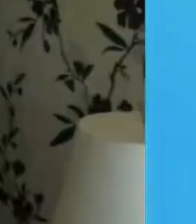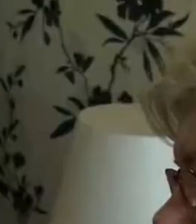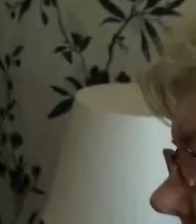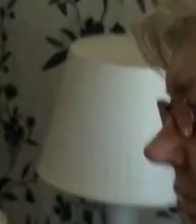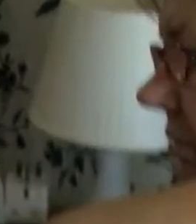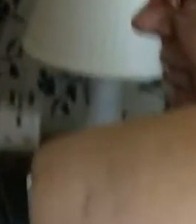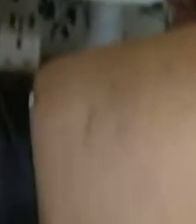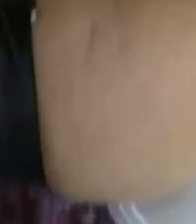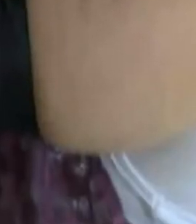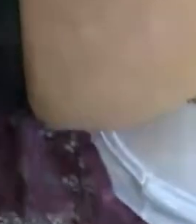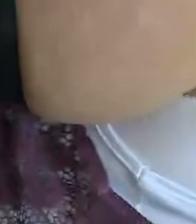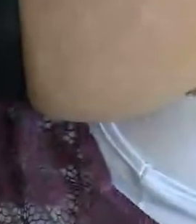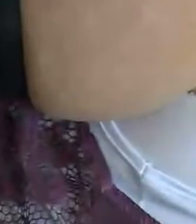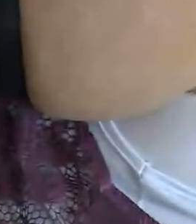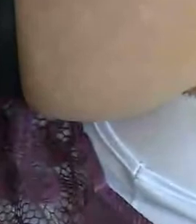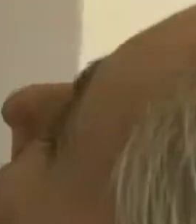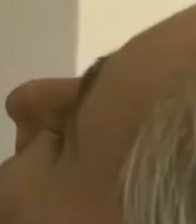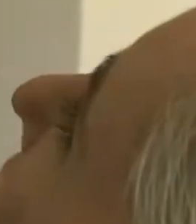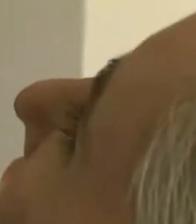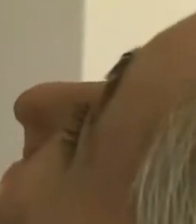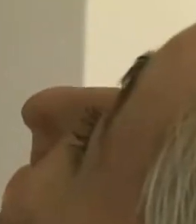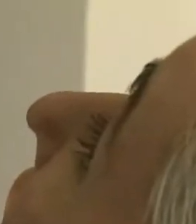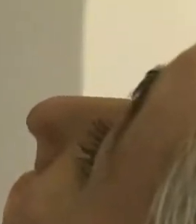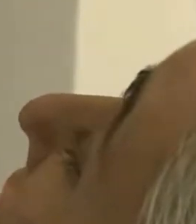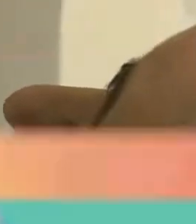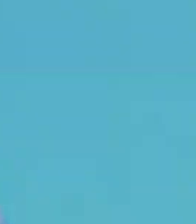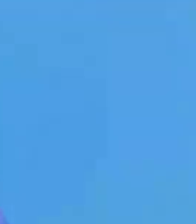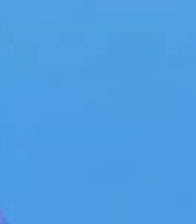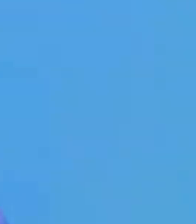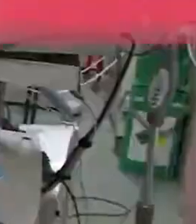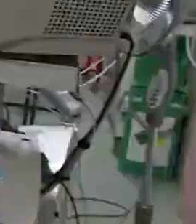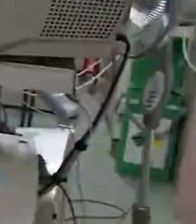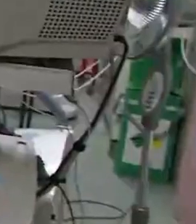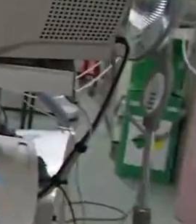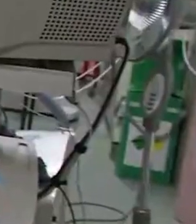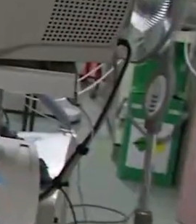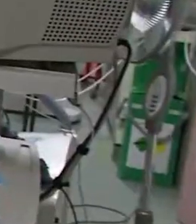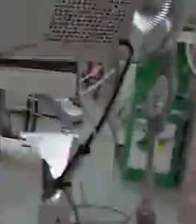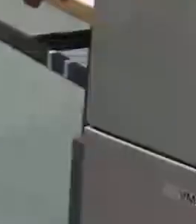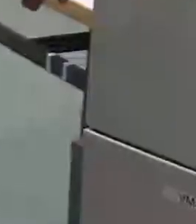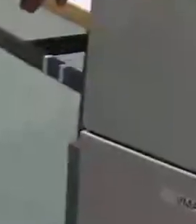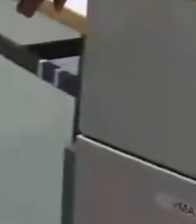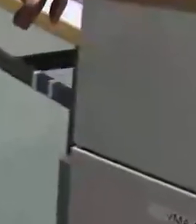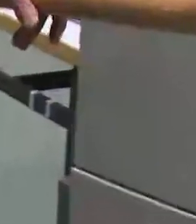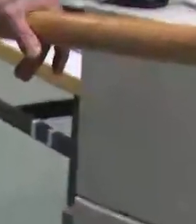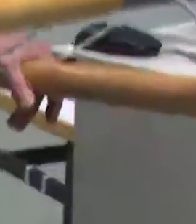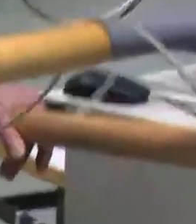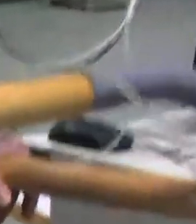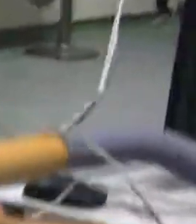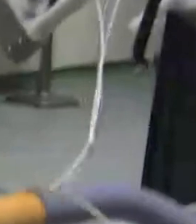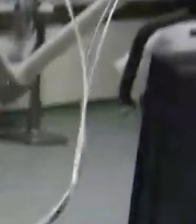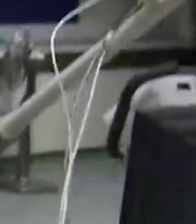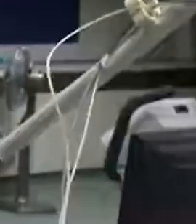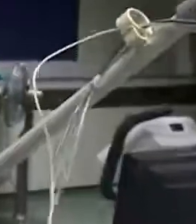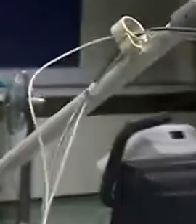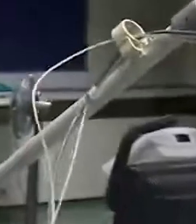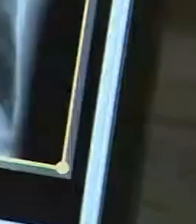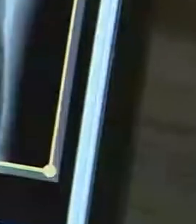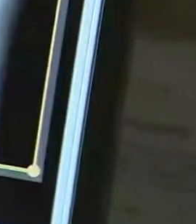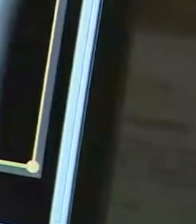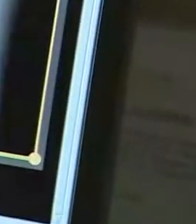Un equipo de médicos evalúa la calidad de vida en los hogares. Es una familia con un muy mal estado de salud. Hay